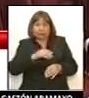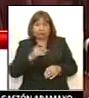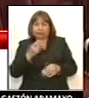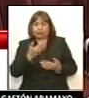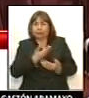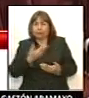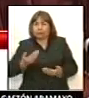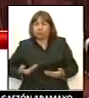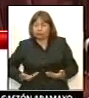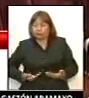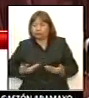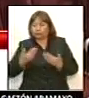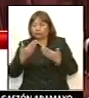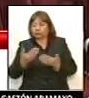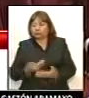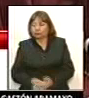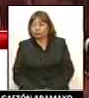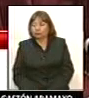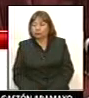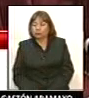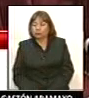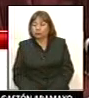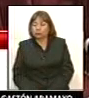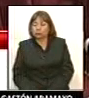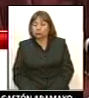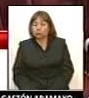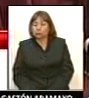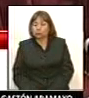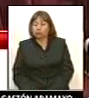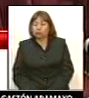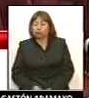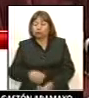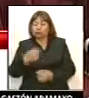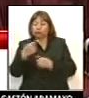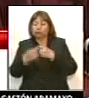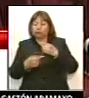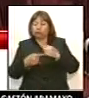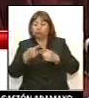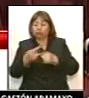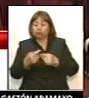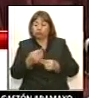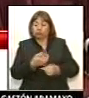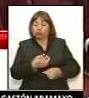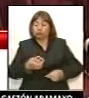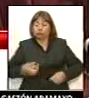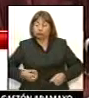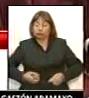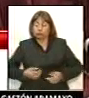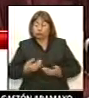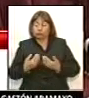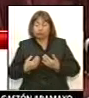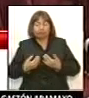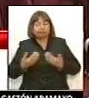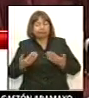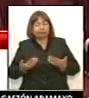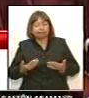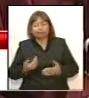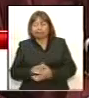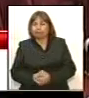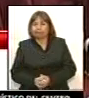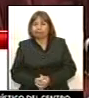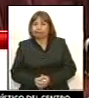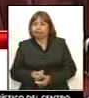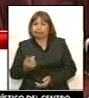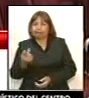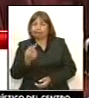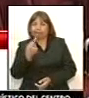Estado y el gobierno puedan generar. A diario, presidente, estamos viendo, y obviamente que no es solamente estos